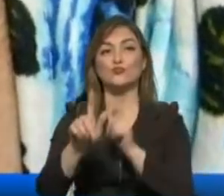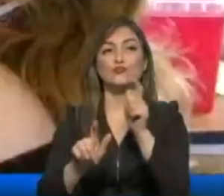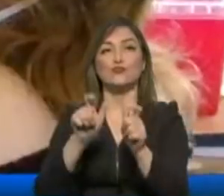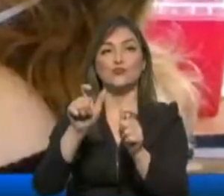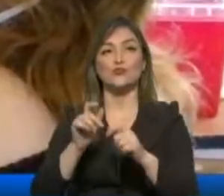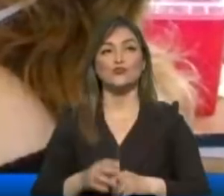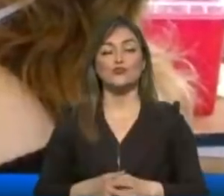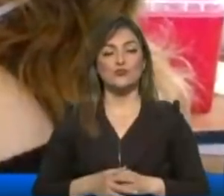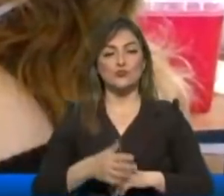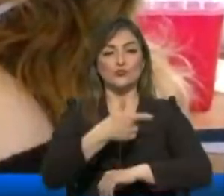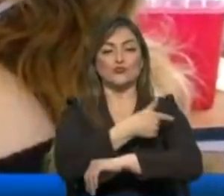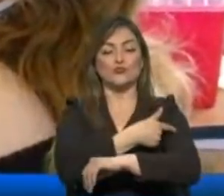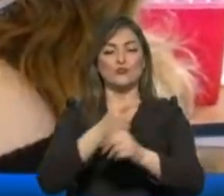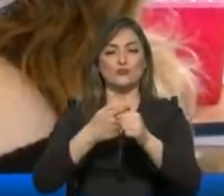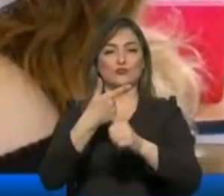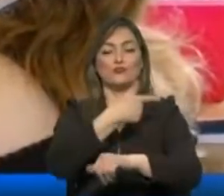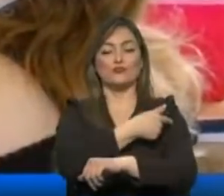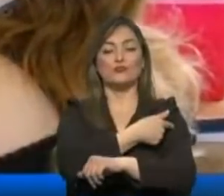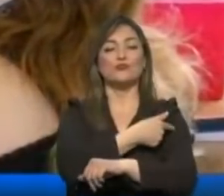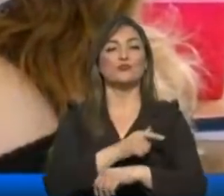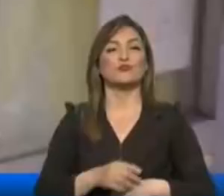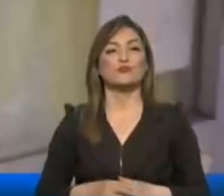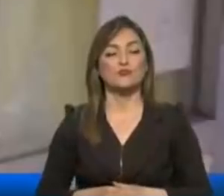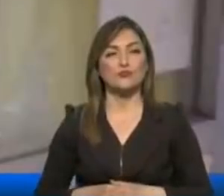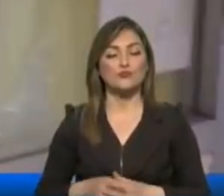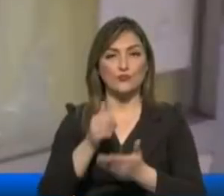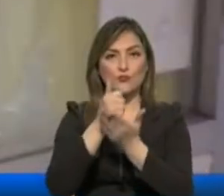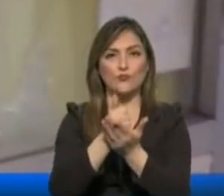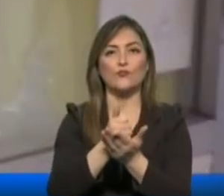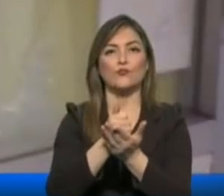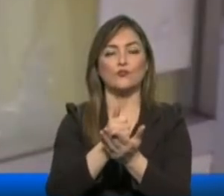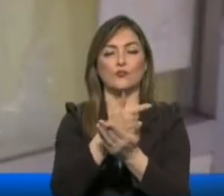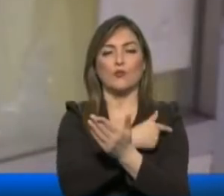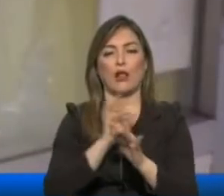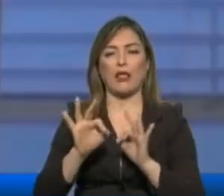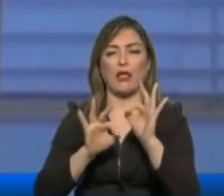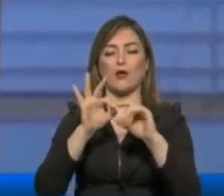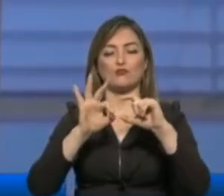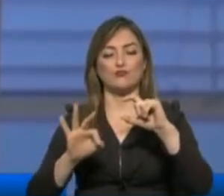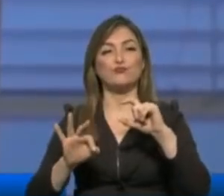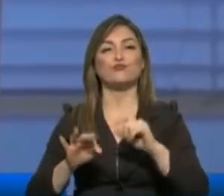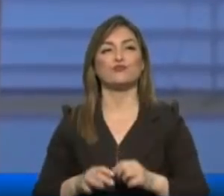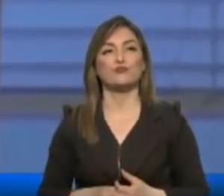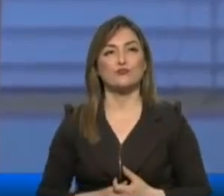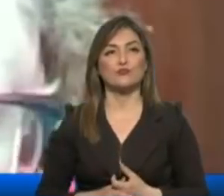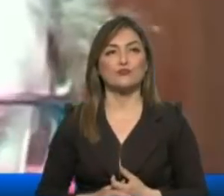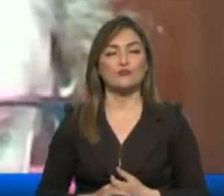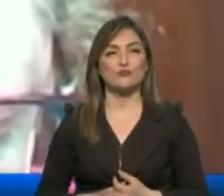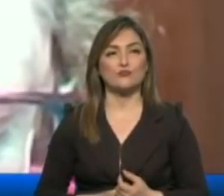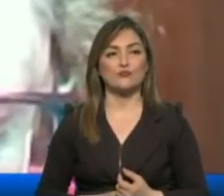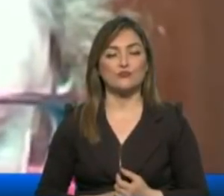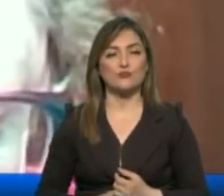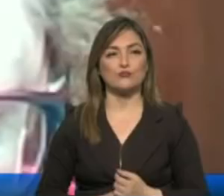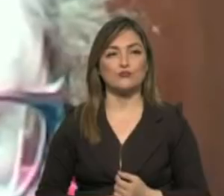población que ha recibido la primera dosis de vacuna está ayudando a disminuir los contagios en la ciudad.